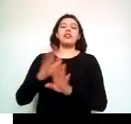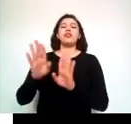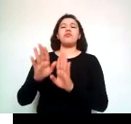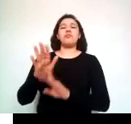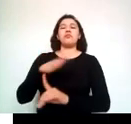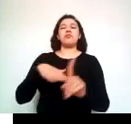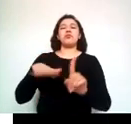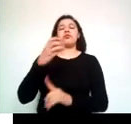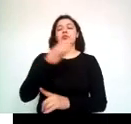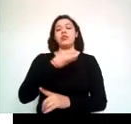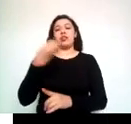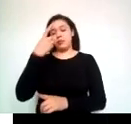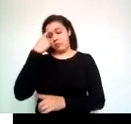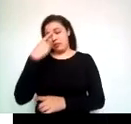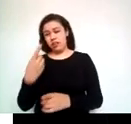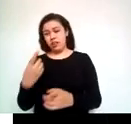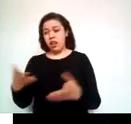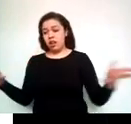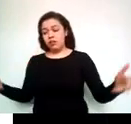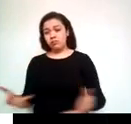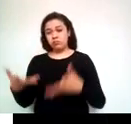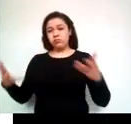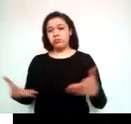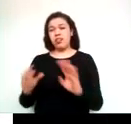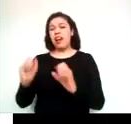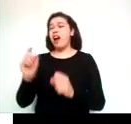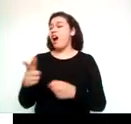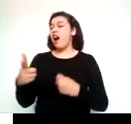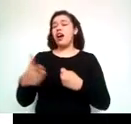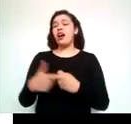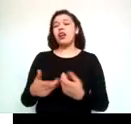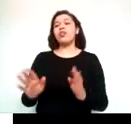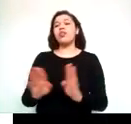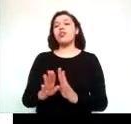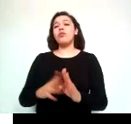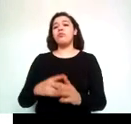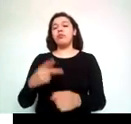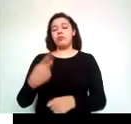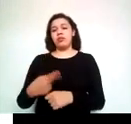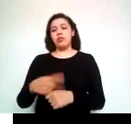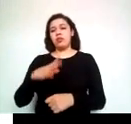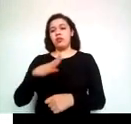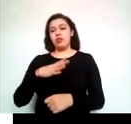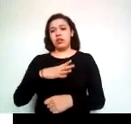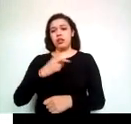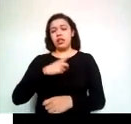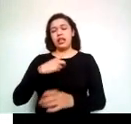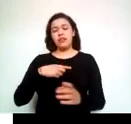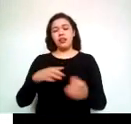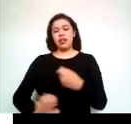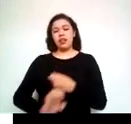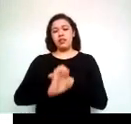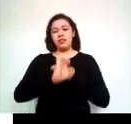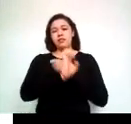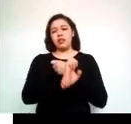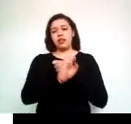organizacional favorable. Cualquier cosa que tenga este riesgo, pues debe de evitarlo. Aquí es muy importante